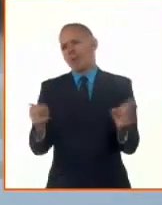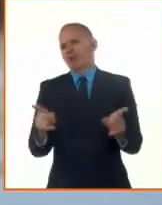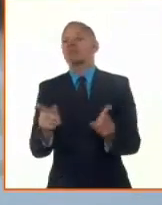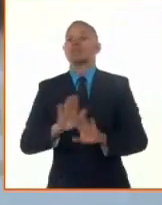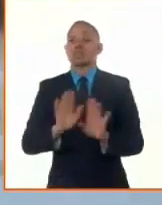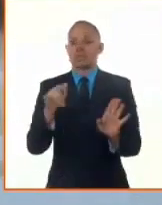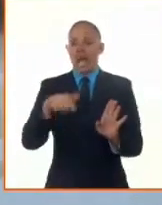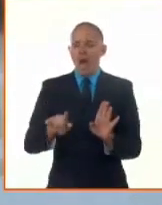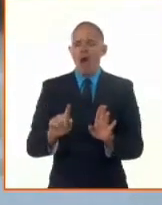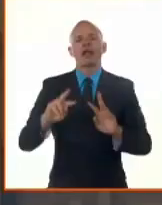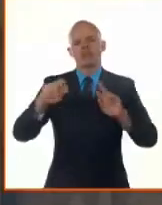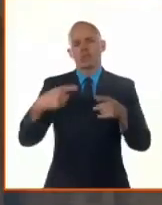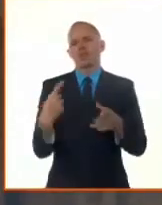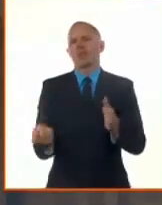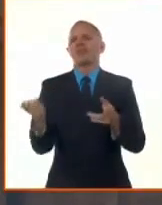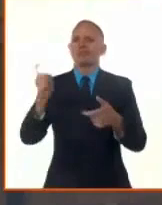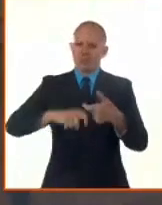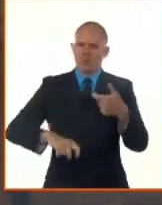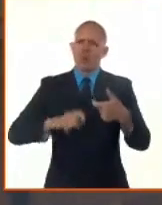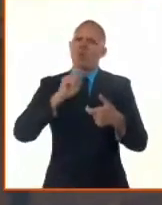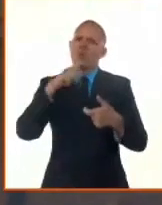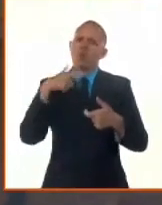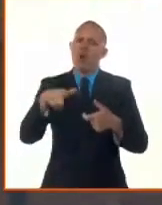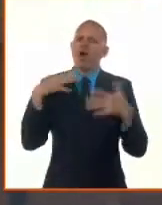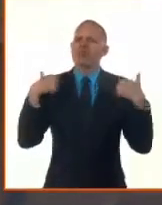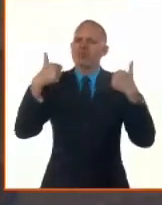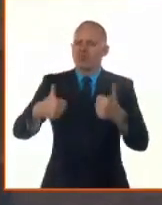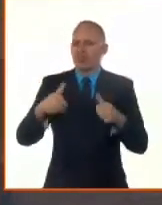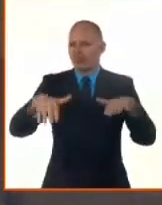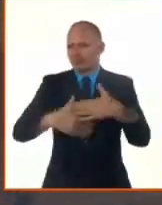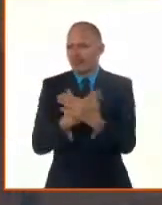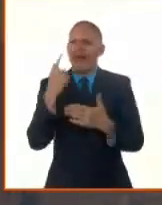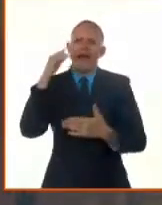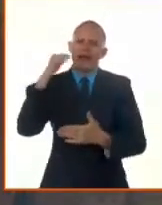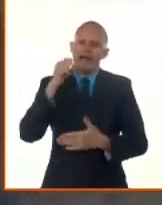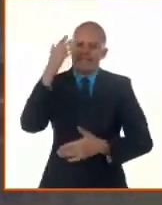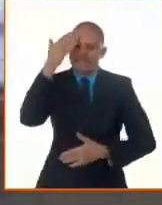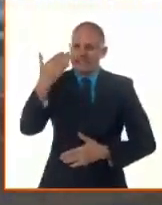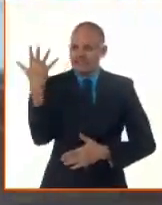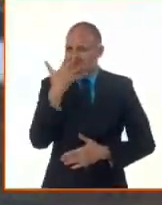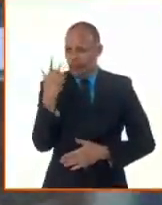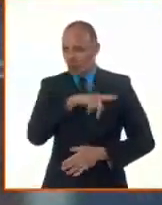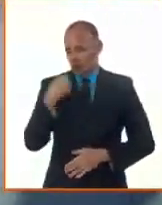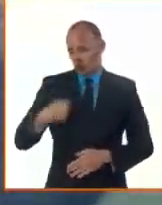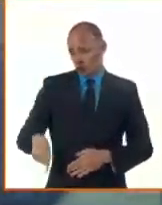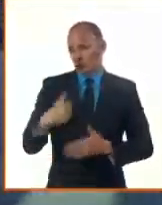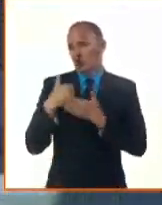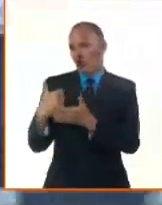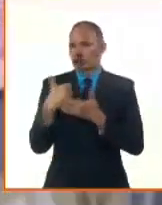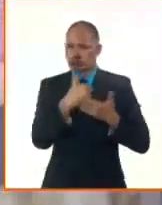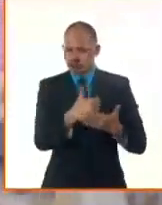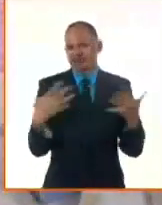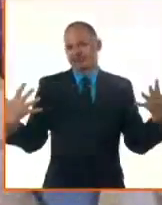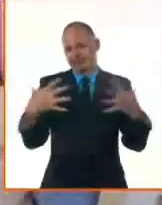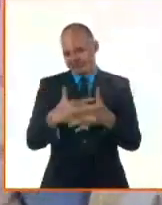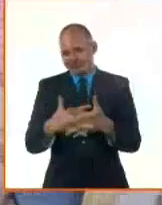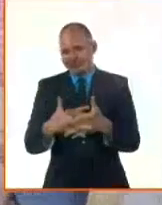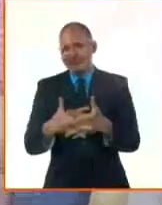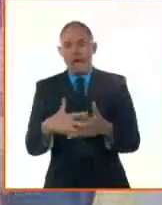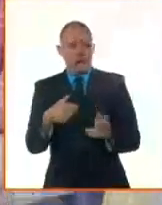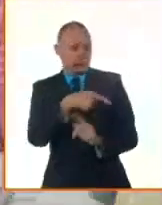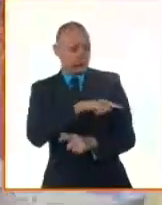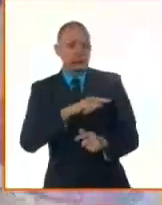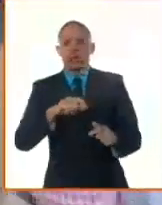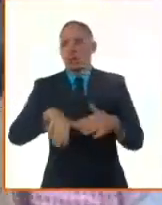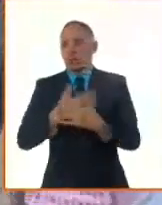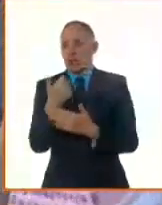diplomáticas tras una negociación facilitada por china el anuncio de la reconciliación el 10 de marzo sorprendió al mundo